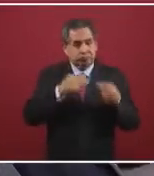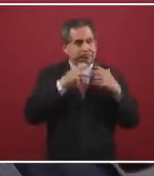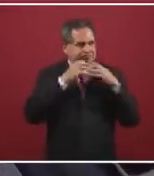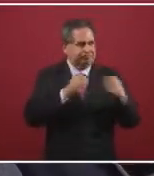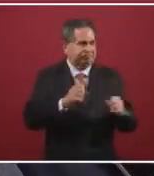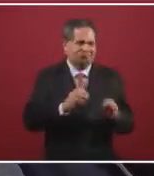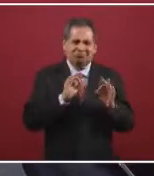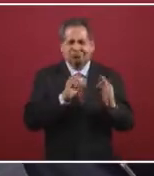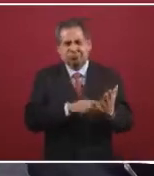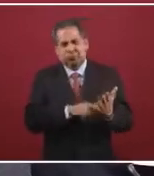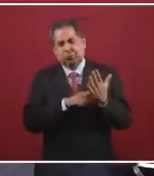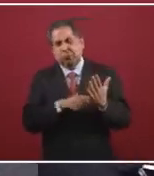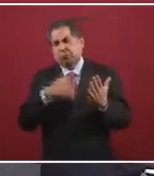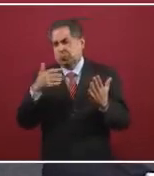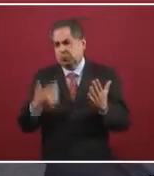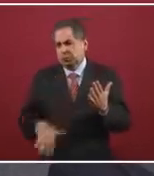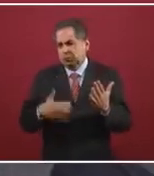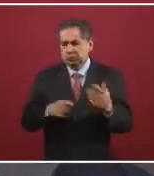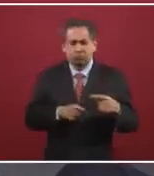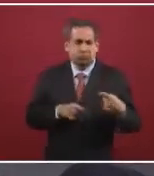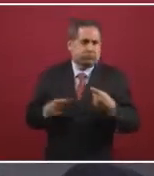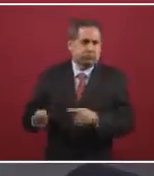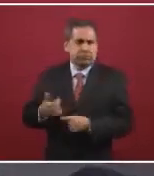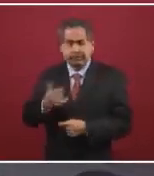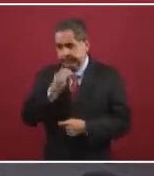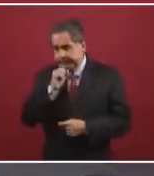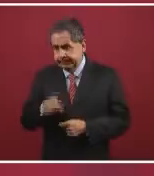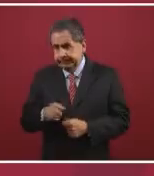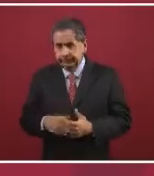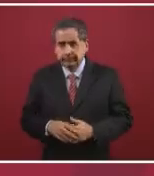ejemplar. Y